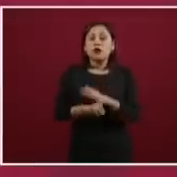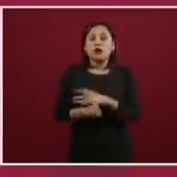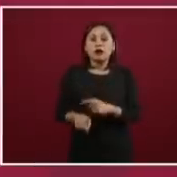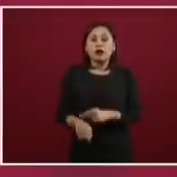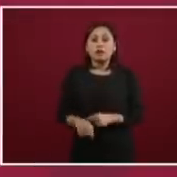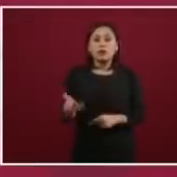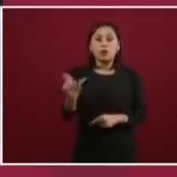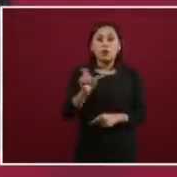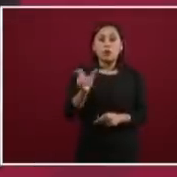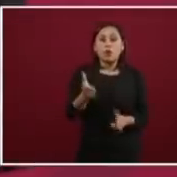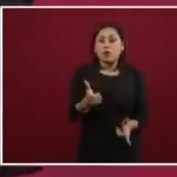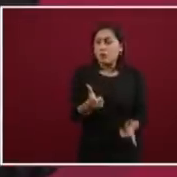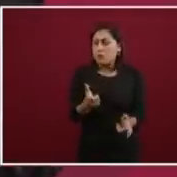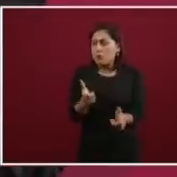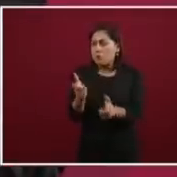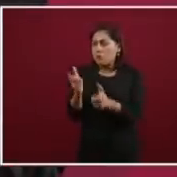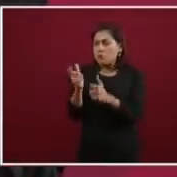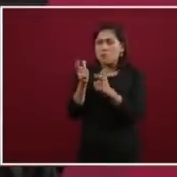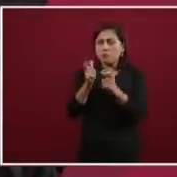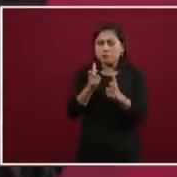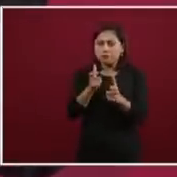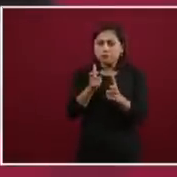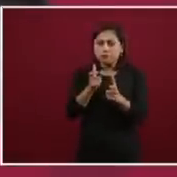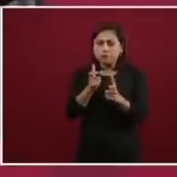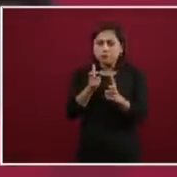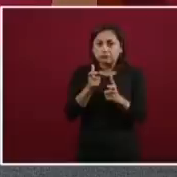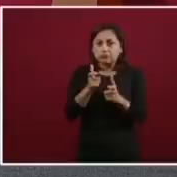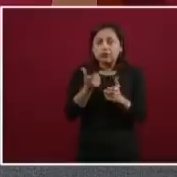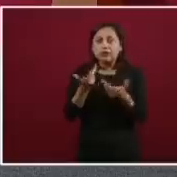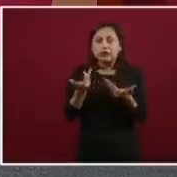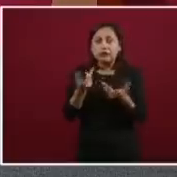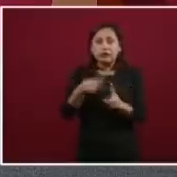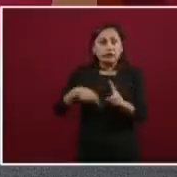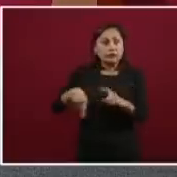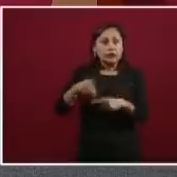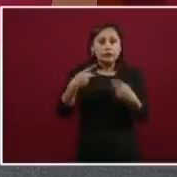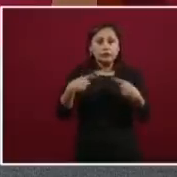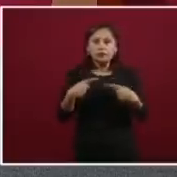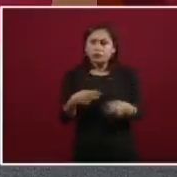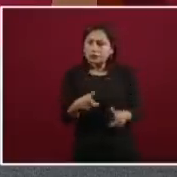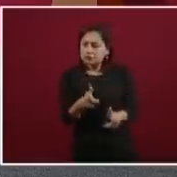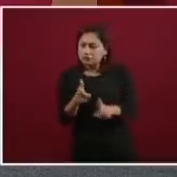en los enfrentamientos la mayoría drogados